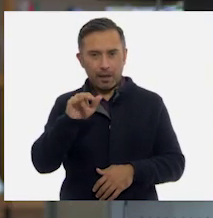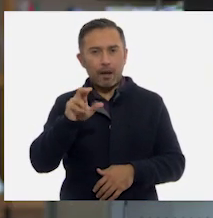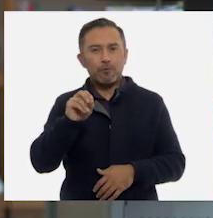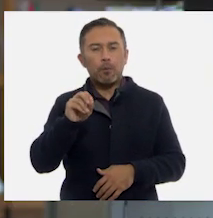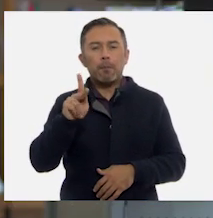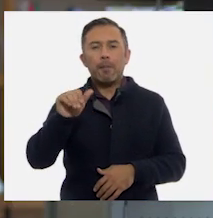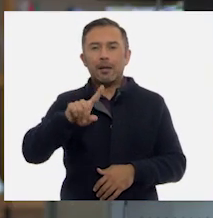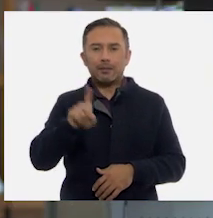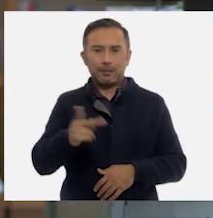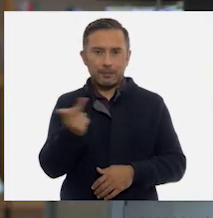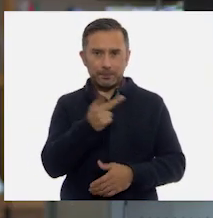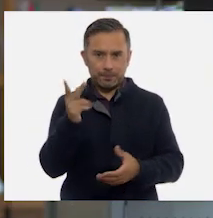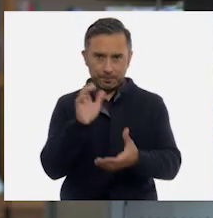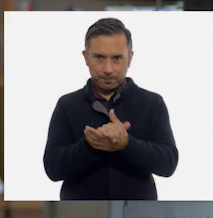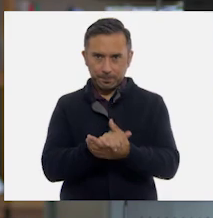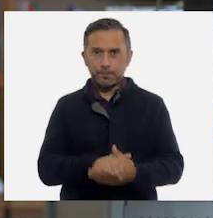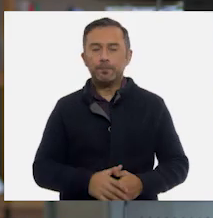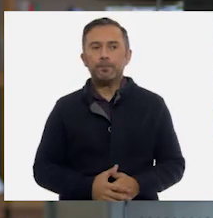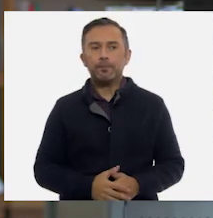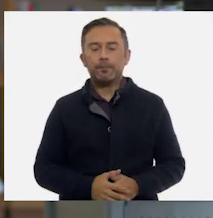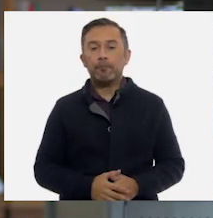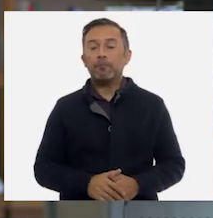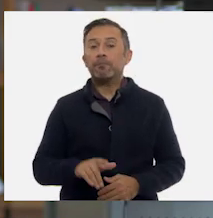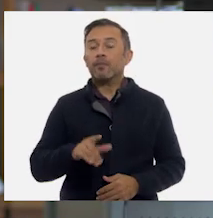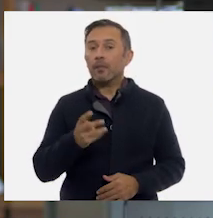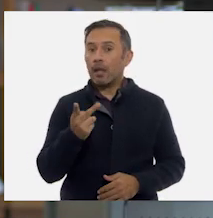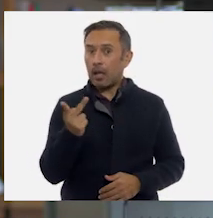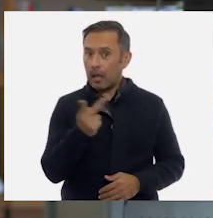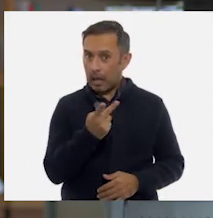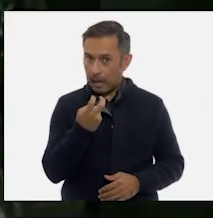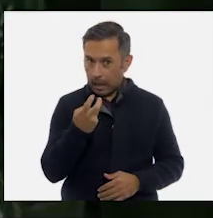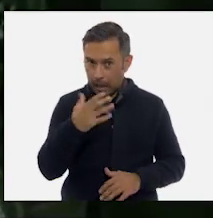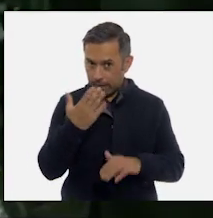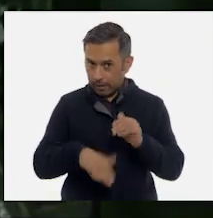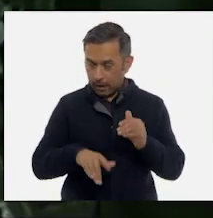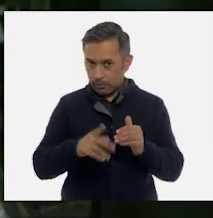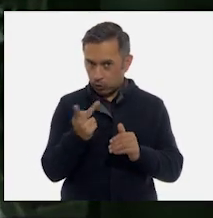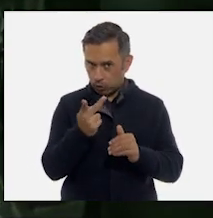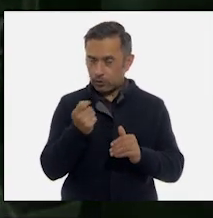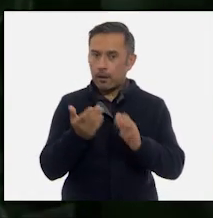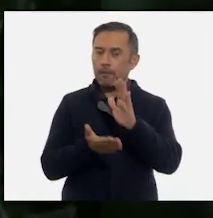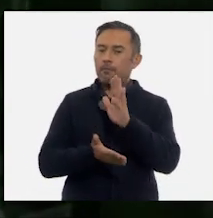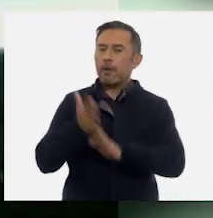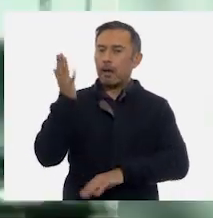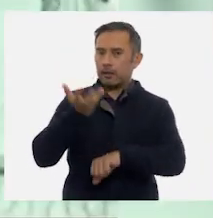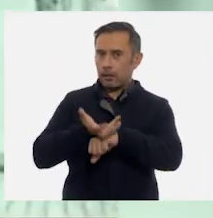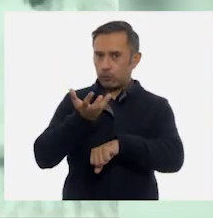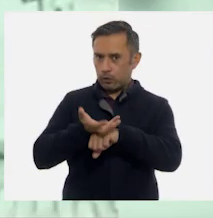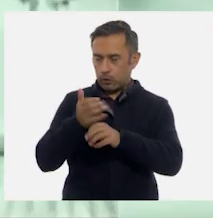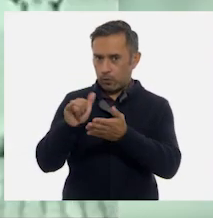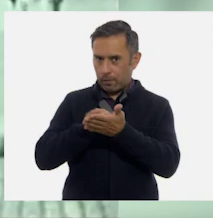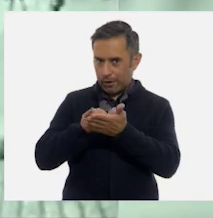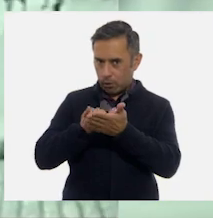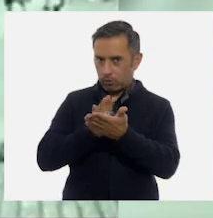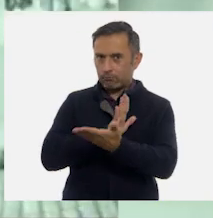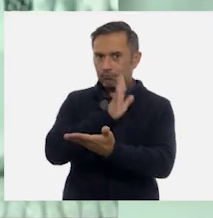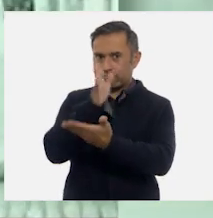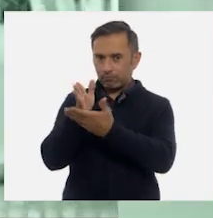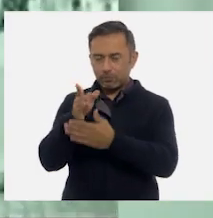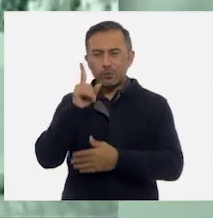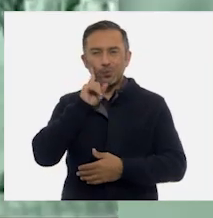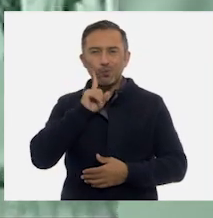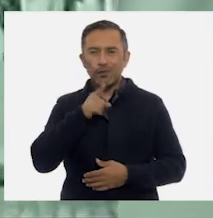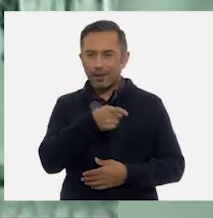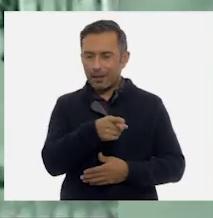Después de eso, ellos se fueron a Estados Unidos, a Nueva York. Ella escribe